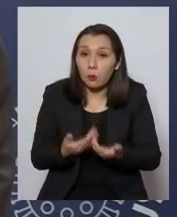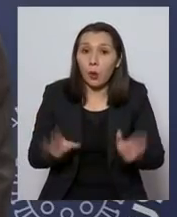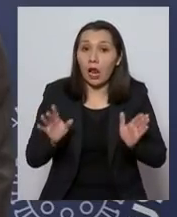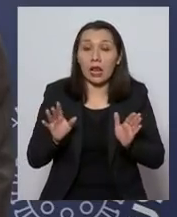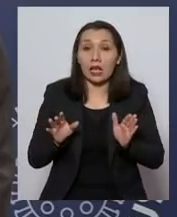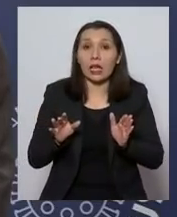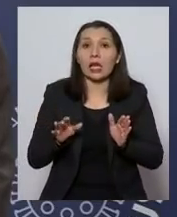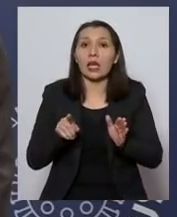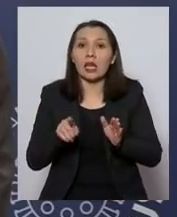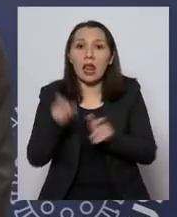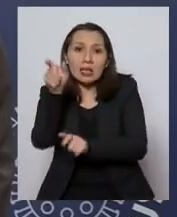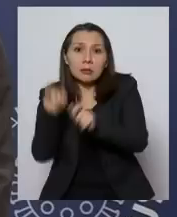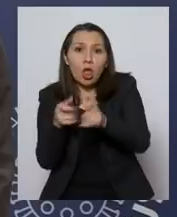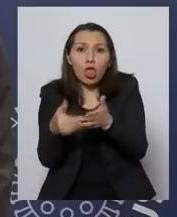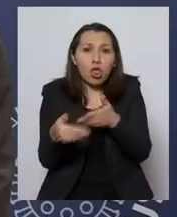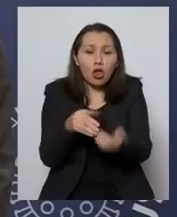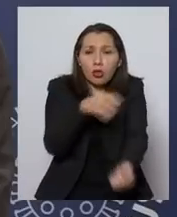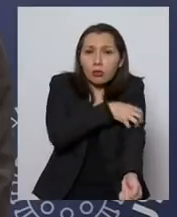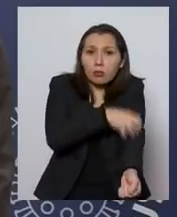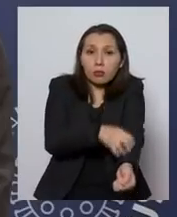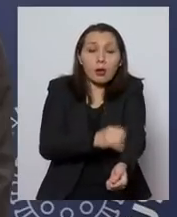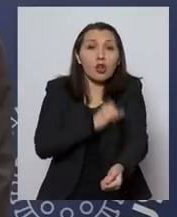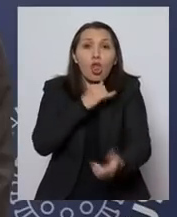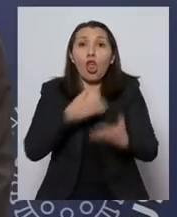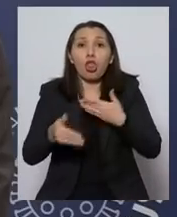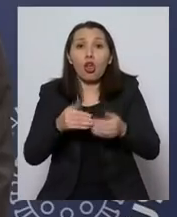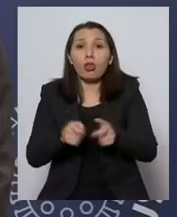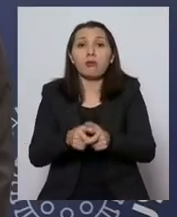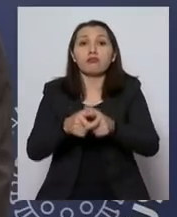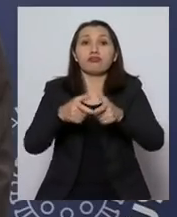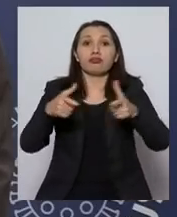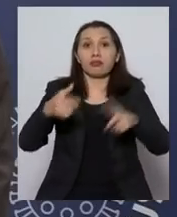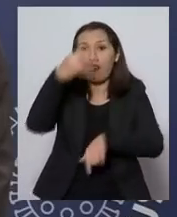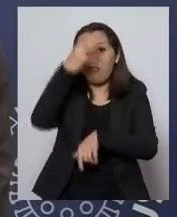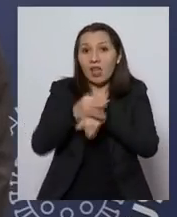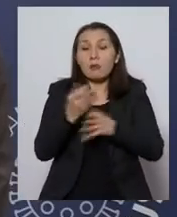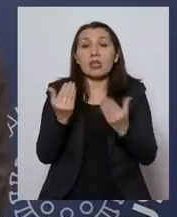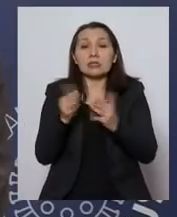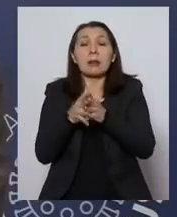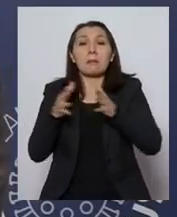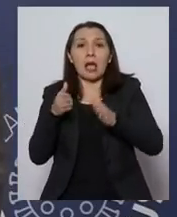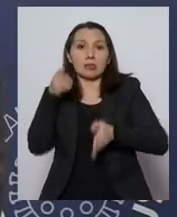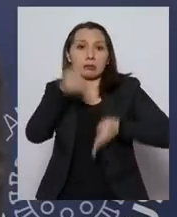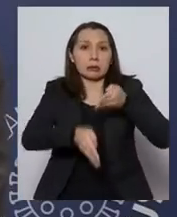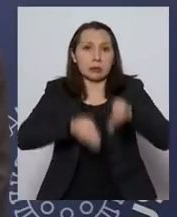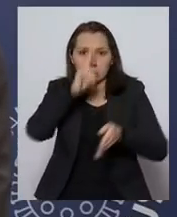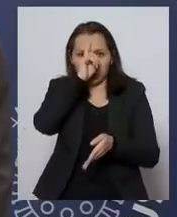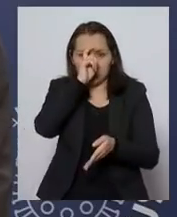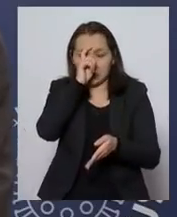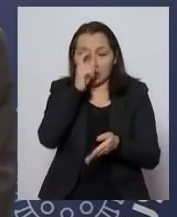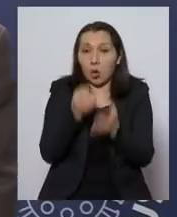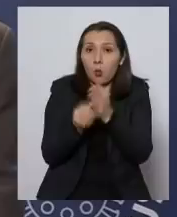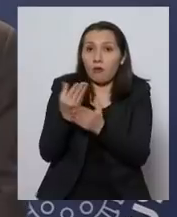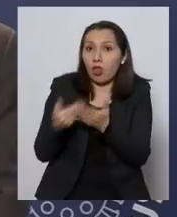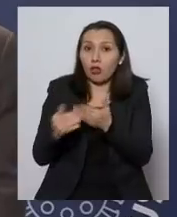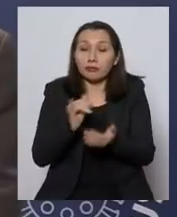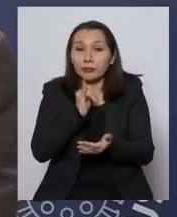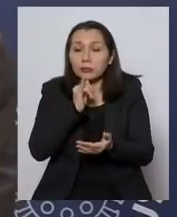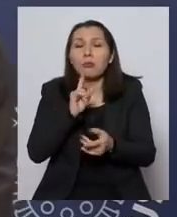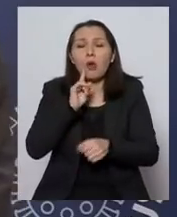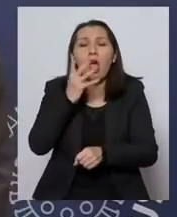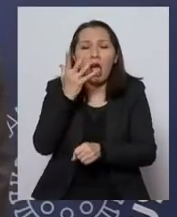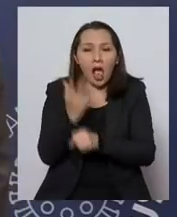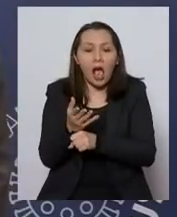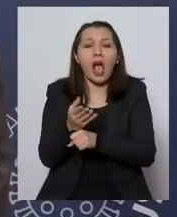la distribución de los pacientes, no podemos prever dónde van a presentarse los nuevos casos, tenemos un